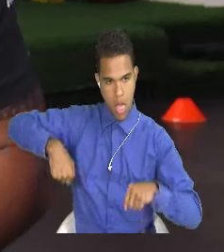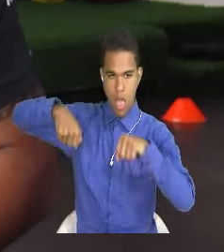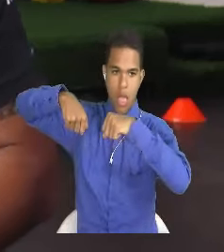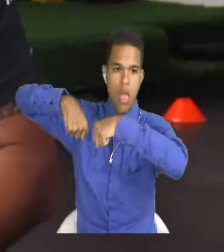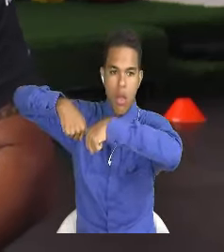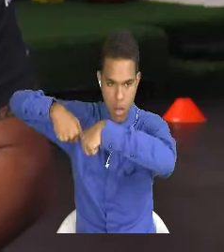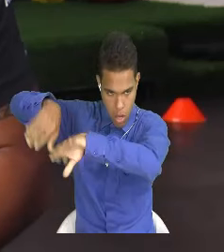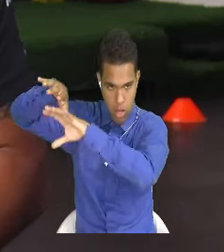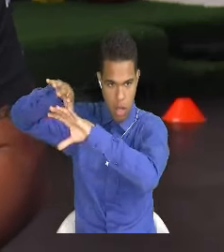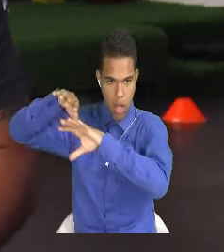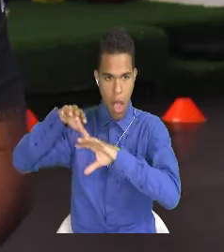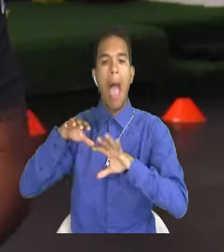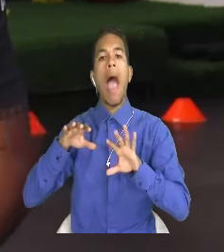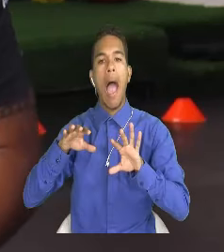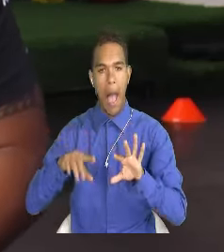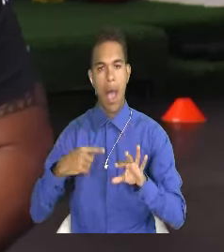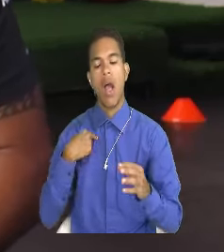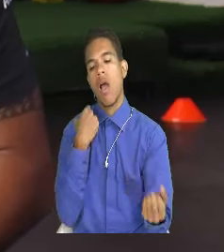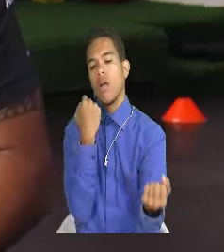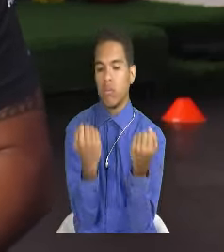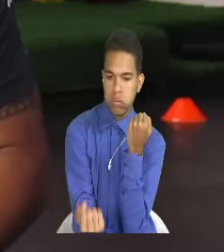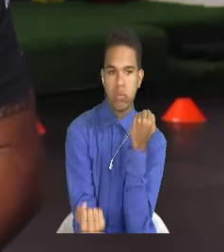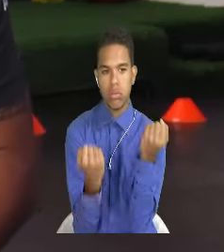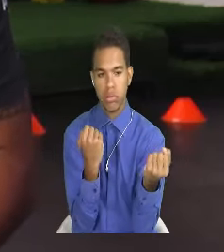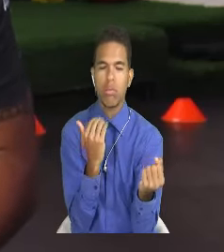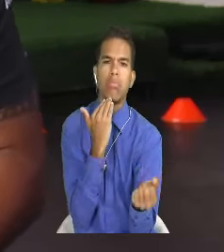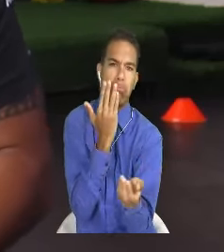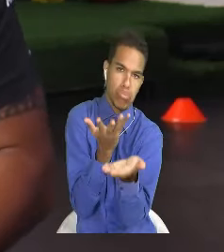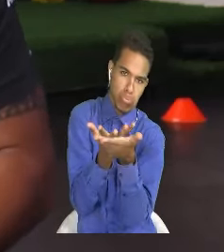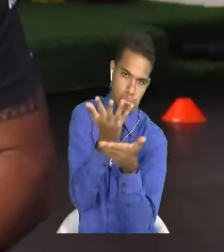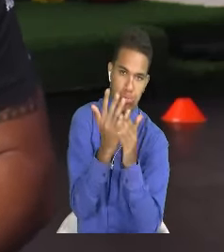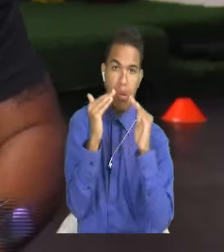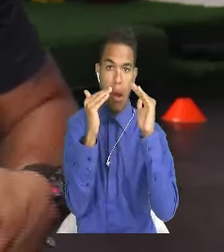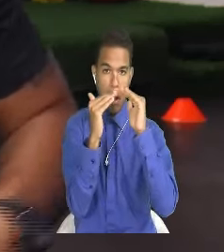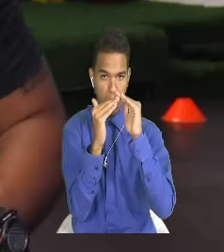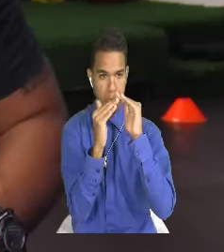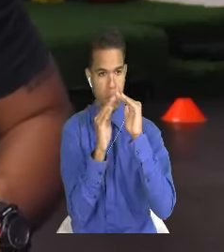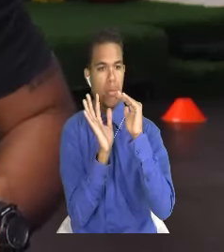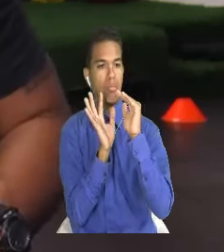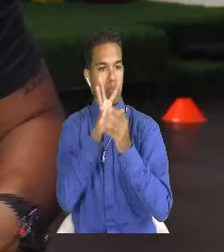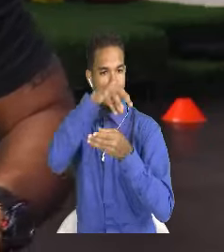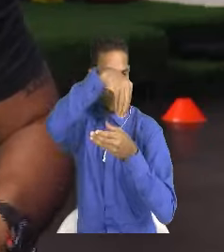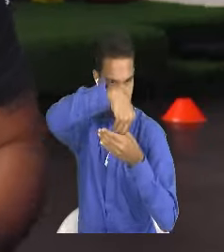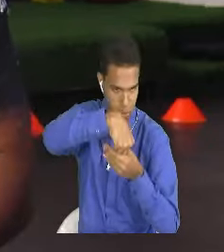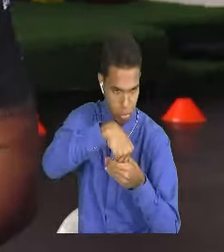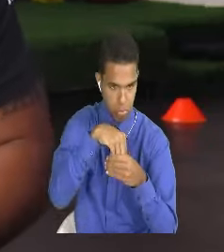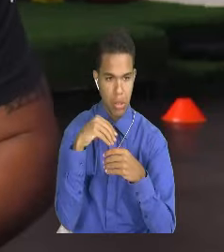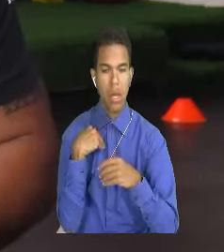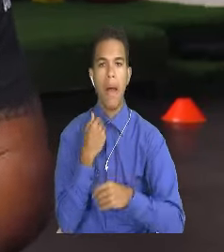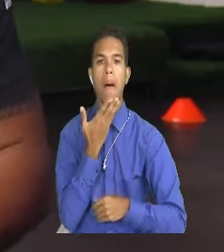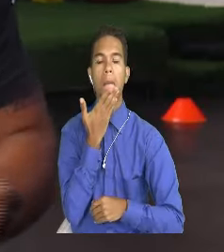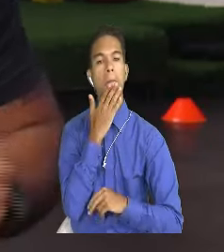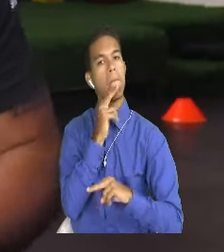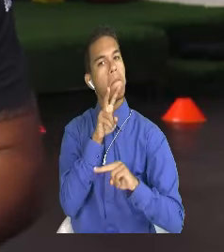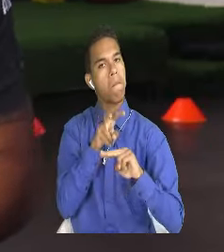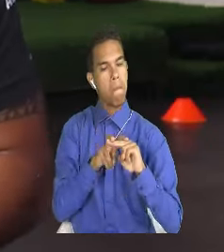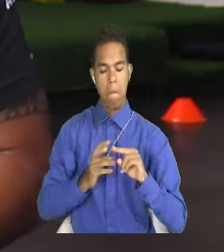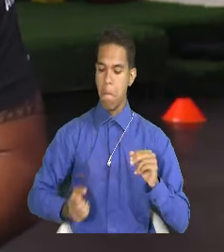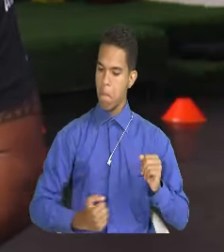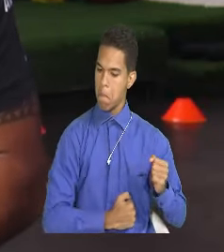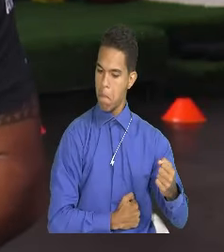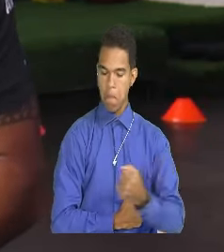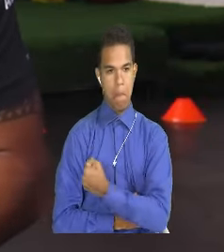fuera del entrenamiento o que estemos en casa o que estemos durante nuestro trabajo para que le dé estabilidad o mantenga la